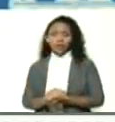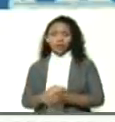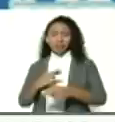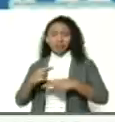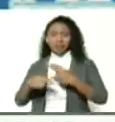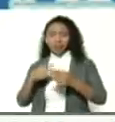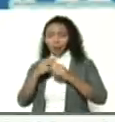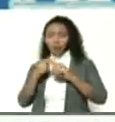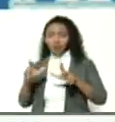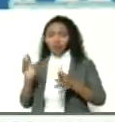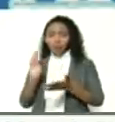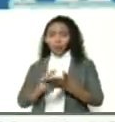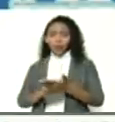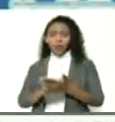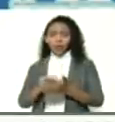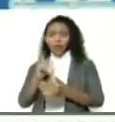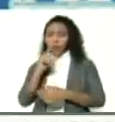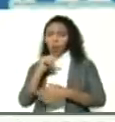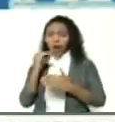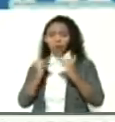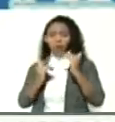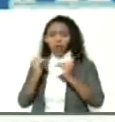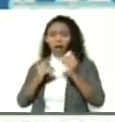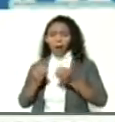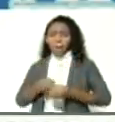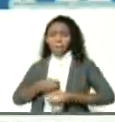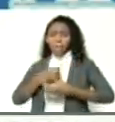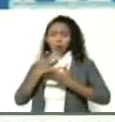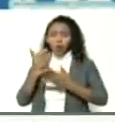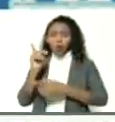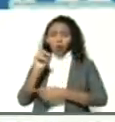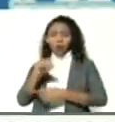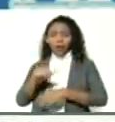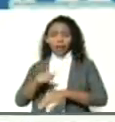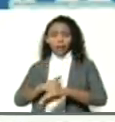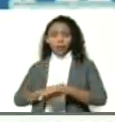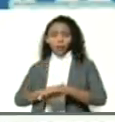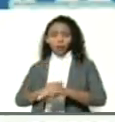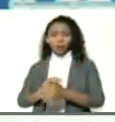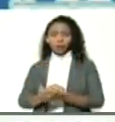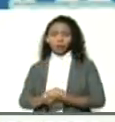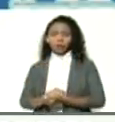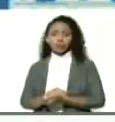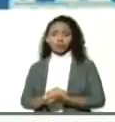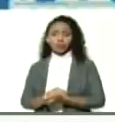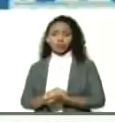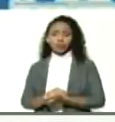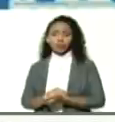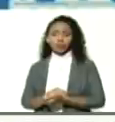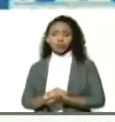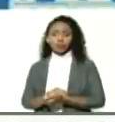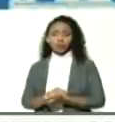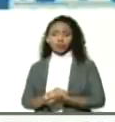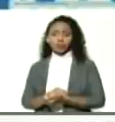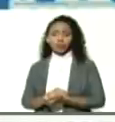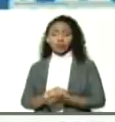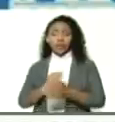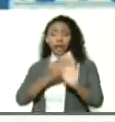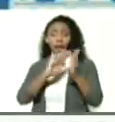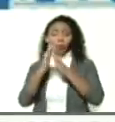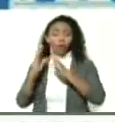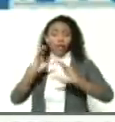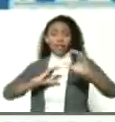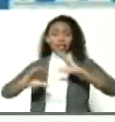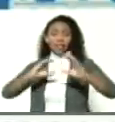reproductor e instaurador de desigualdad, se está expresando también en este momento. Y la comunidad